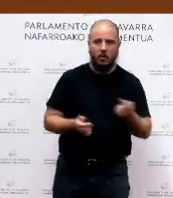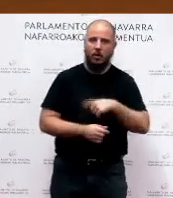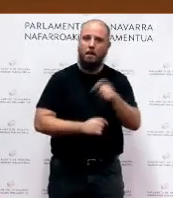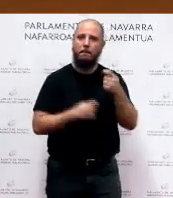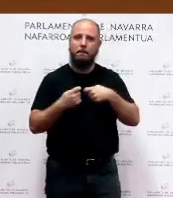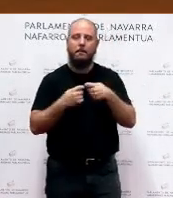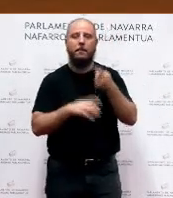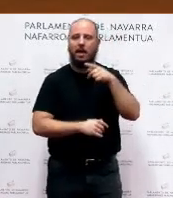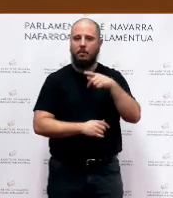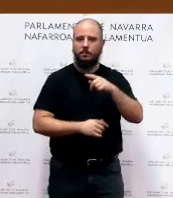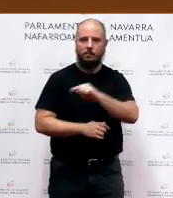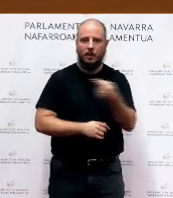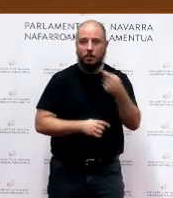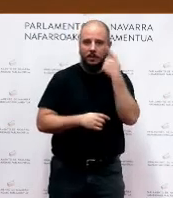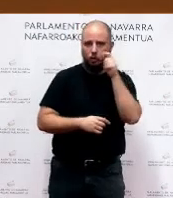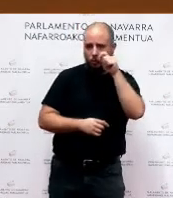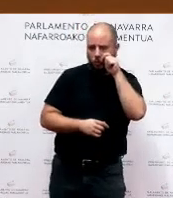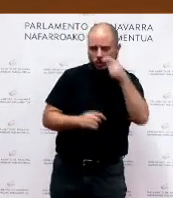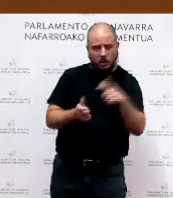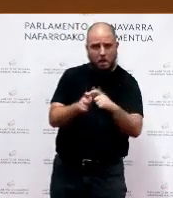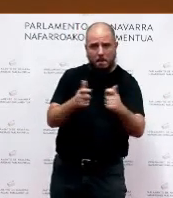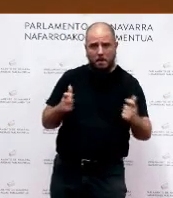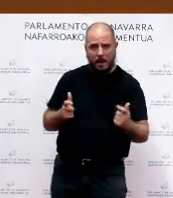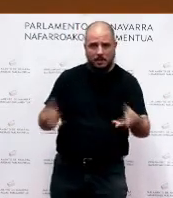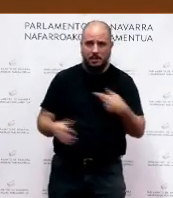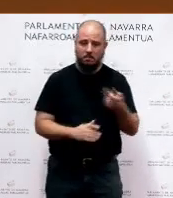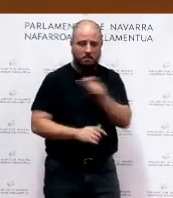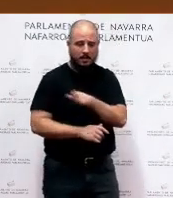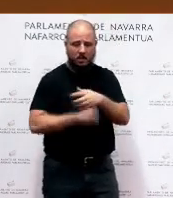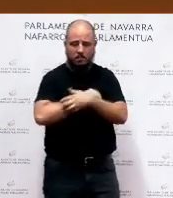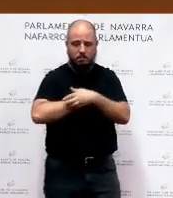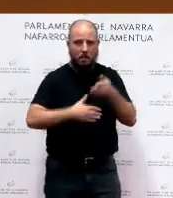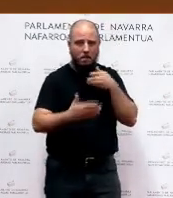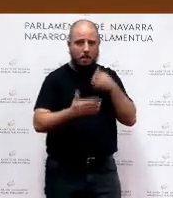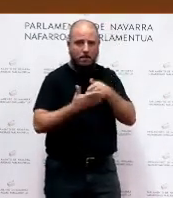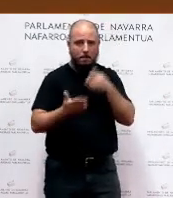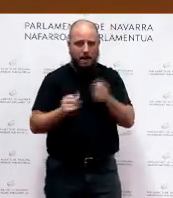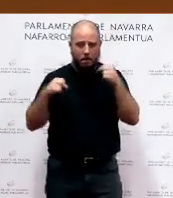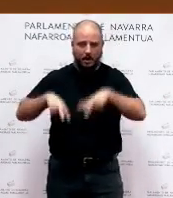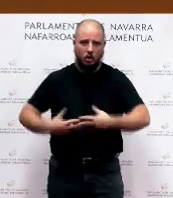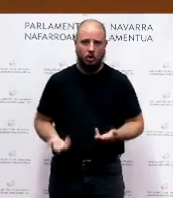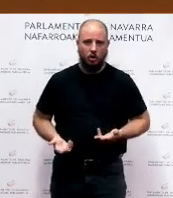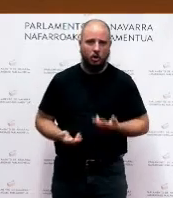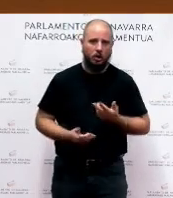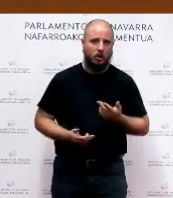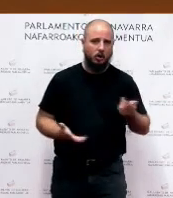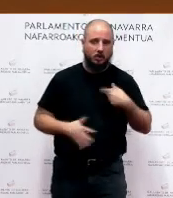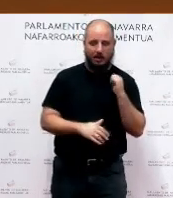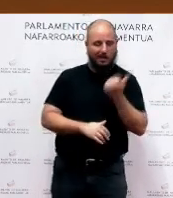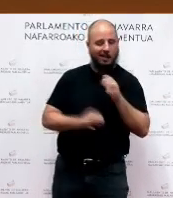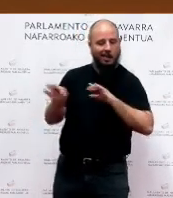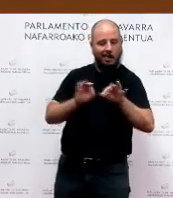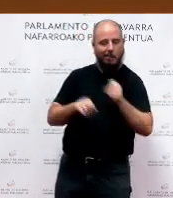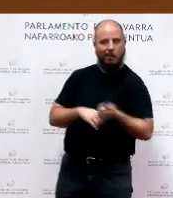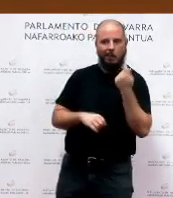por tanto, incremento del problema para quienes tienen menos recursos. Los ricos tienen más posibilidades de elegir a mejor